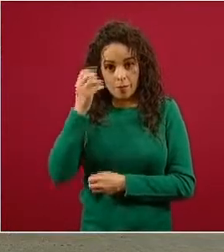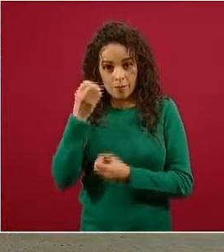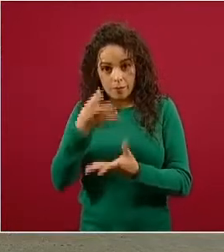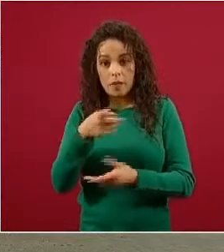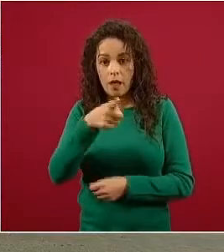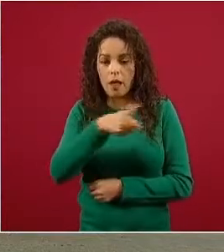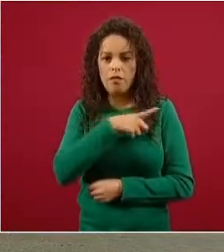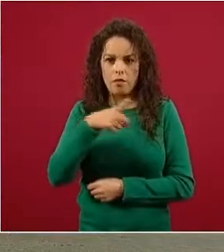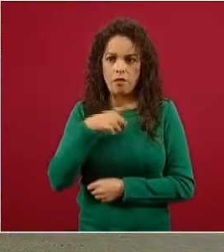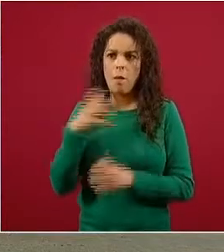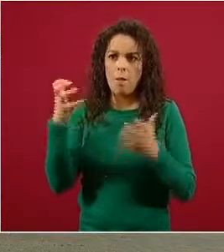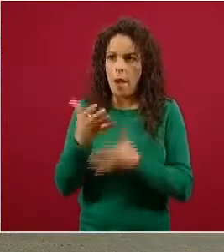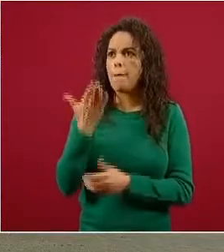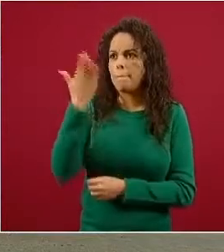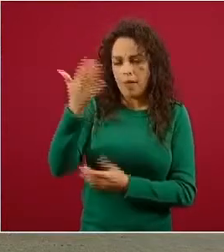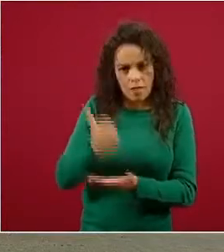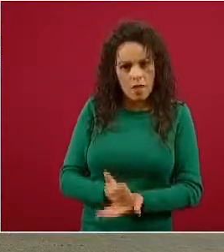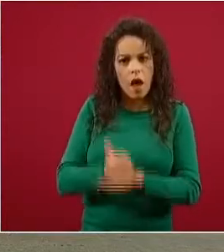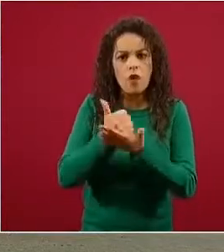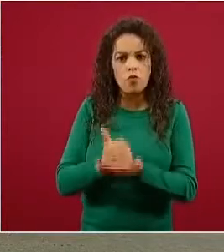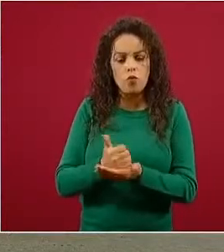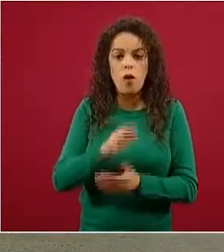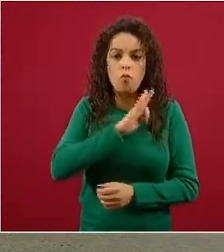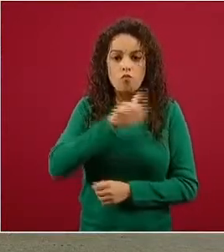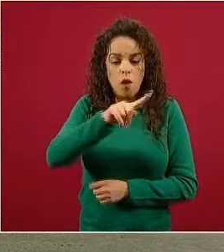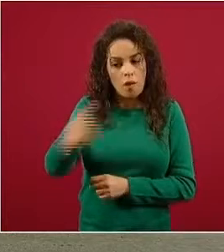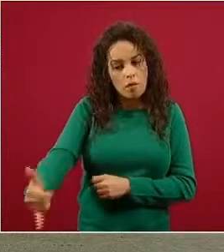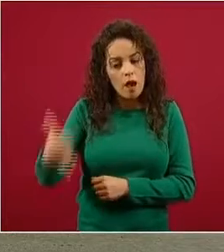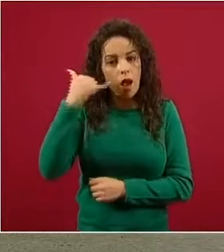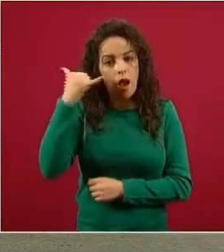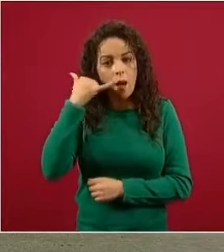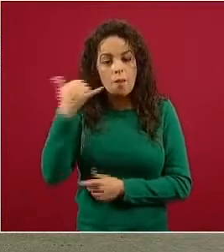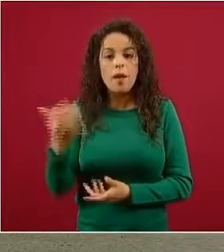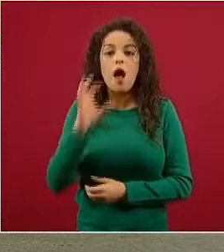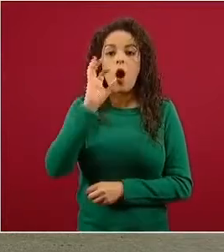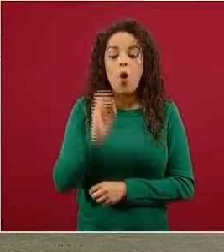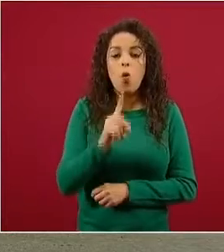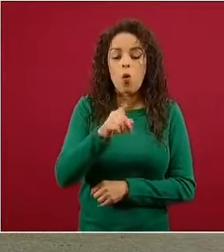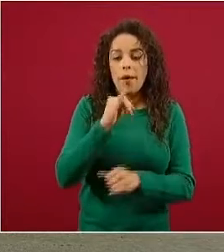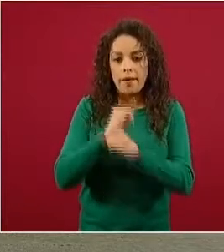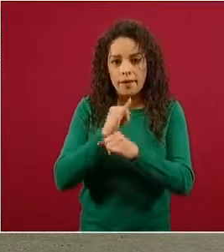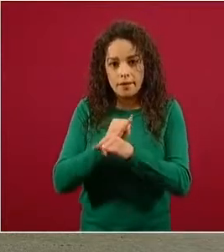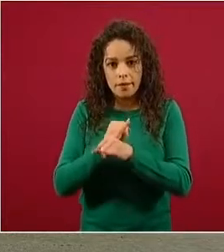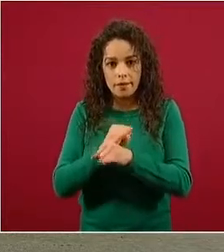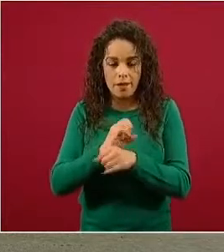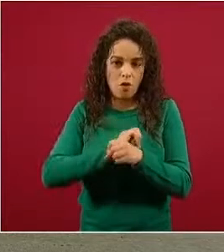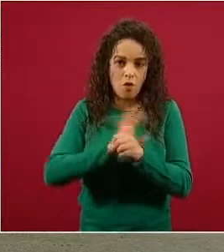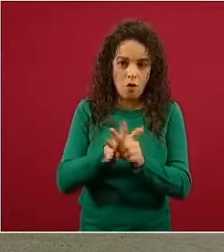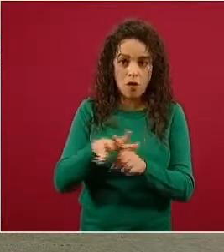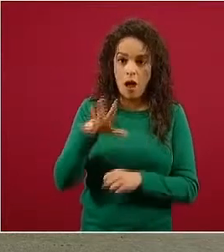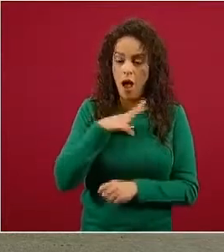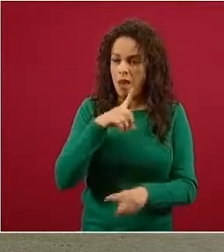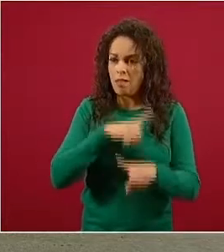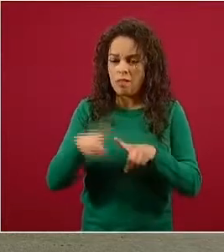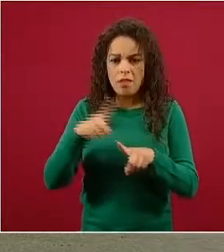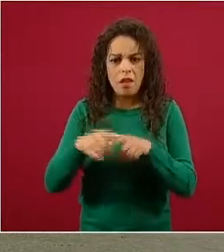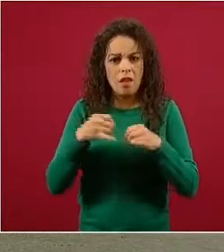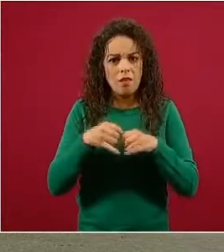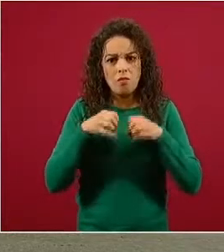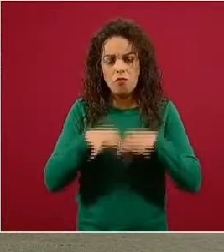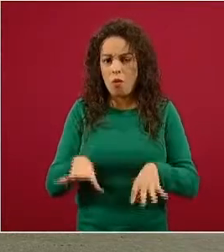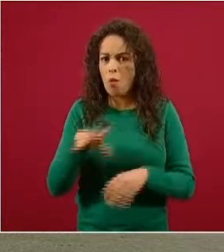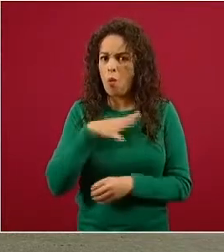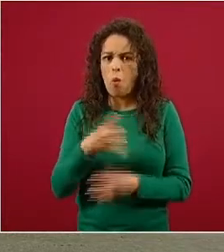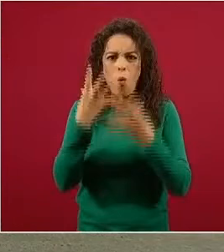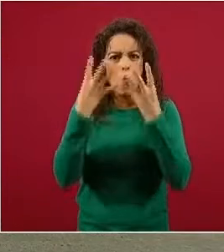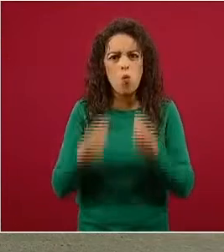es importantísimo para tomarlo en cuenta, no solo por la pérdida de la vida de algún familiar, sino por cualquier otra pérdida,